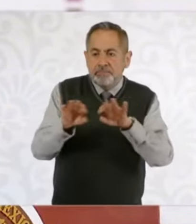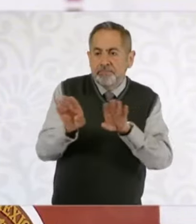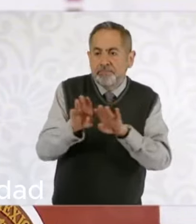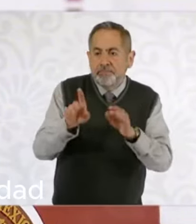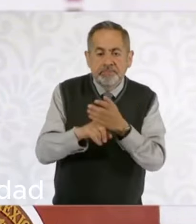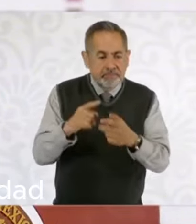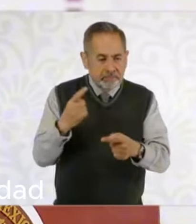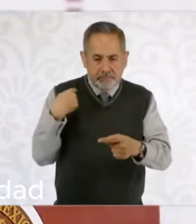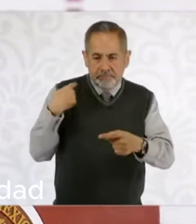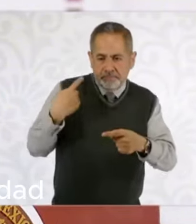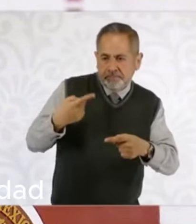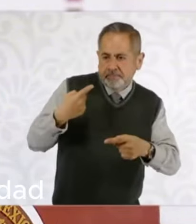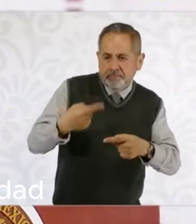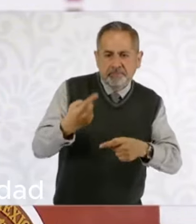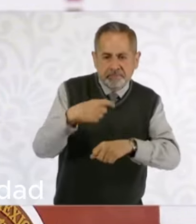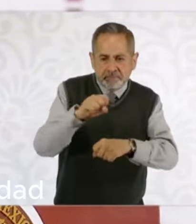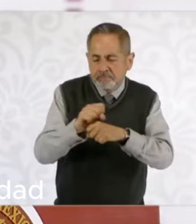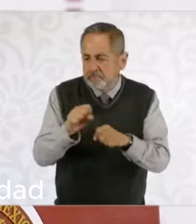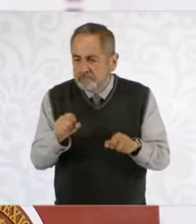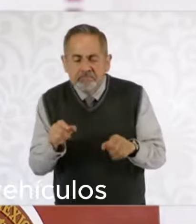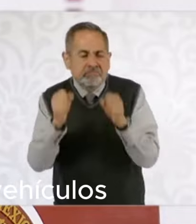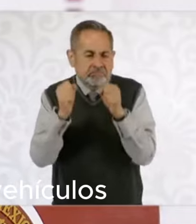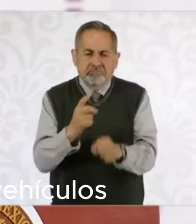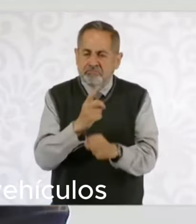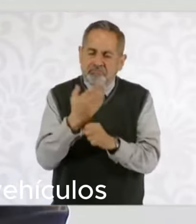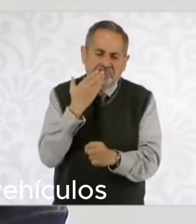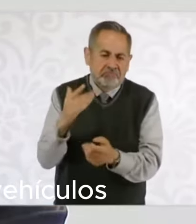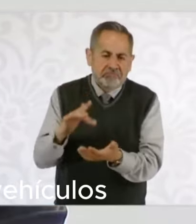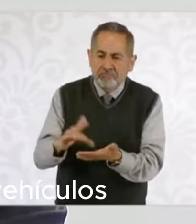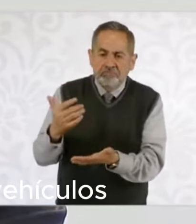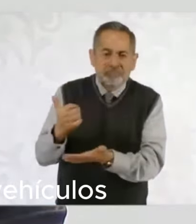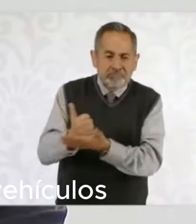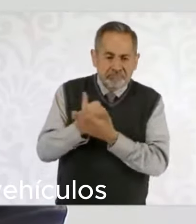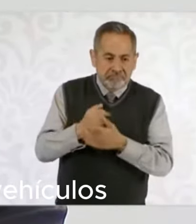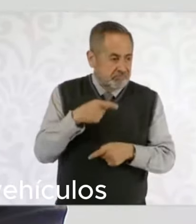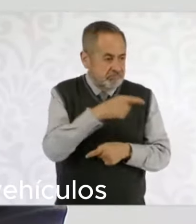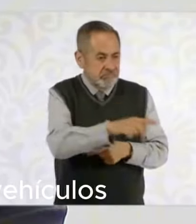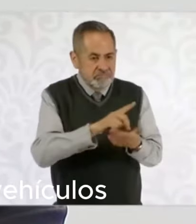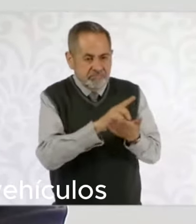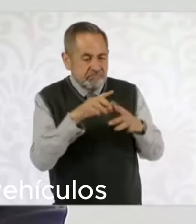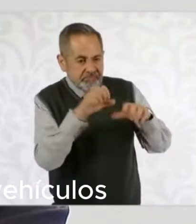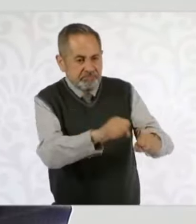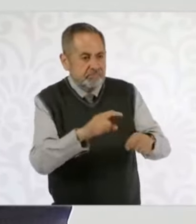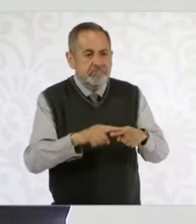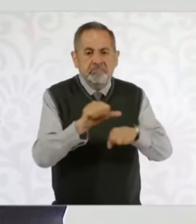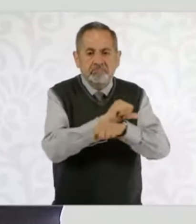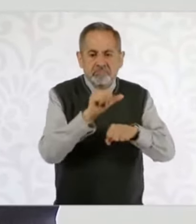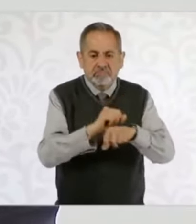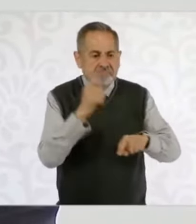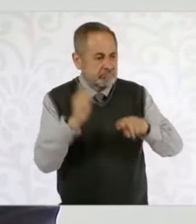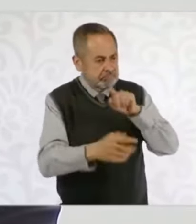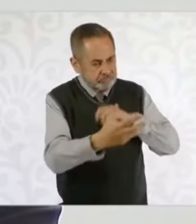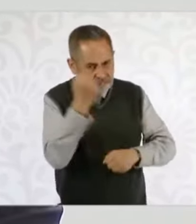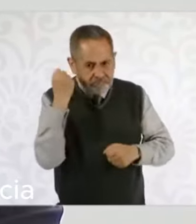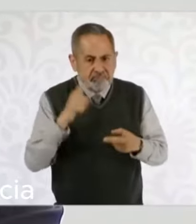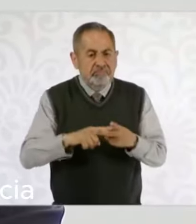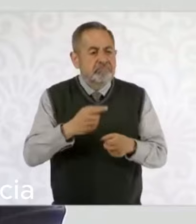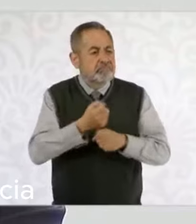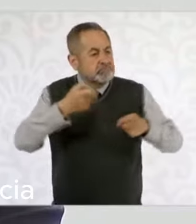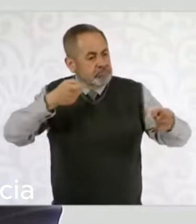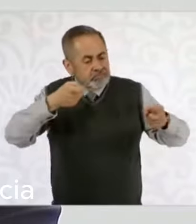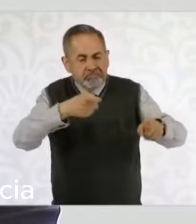primeras semanas a los resultados en materia de seguridad: aseguramientos de droga, recuperación de vehículos, incautación de armas de